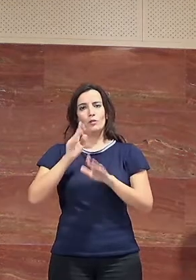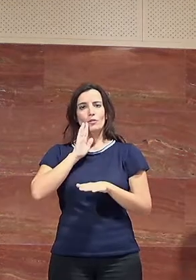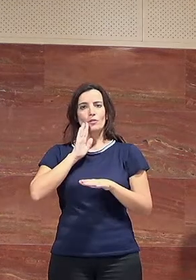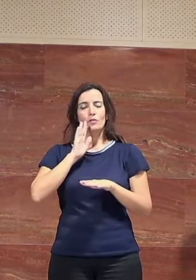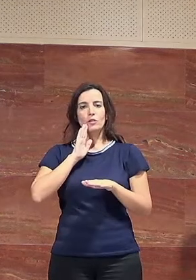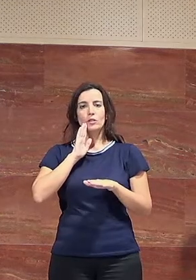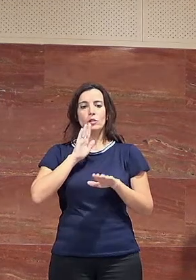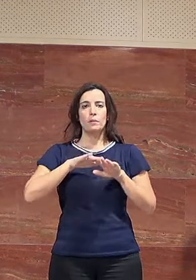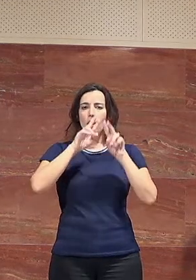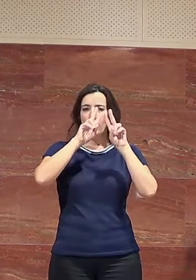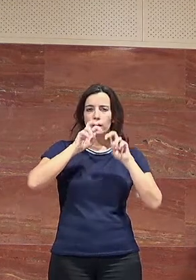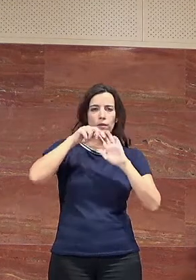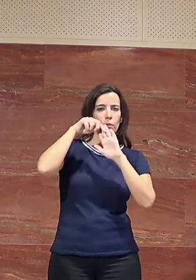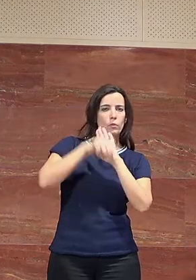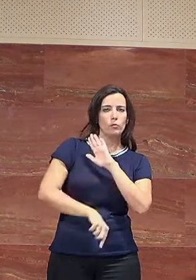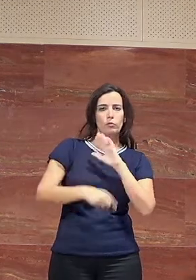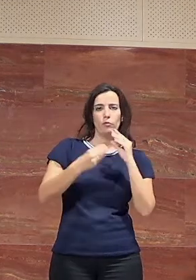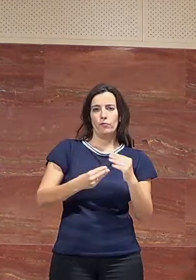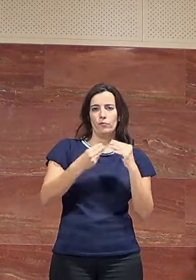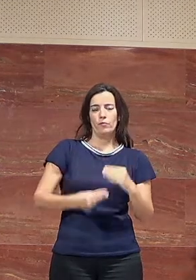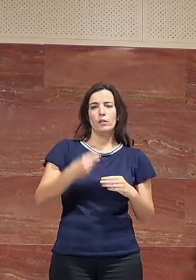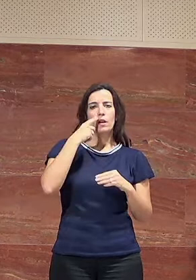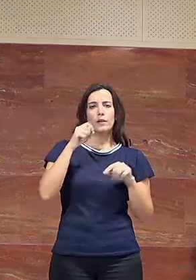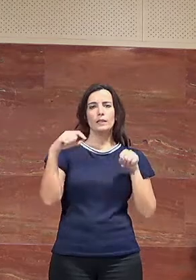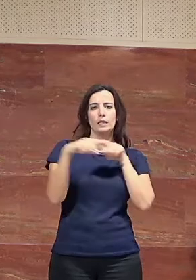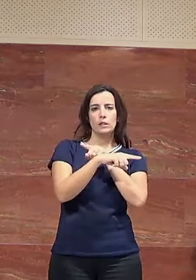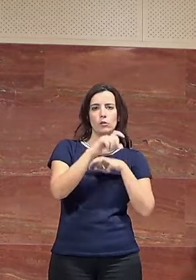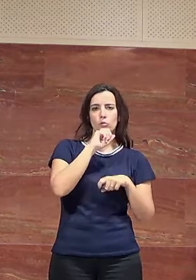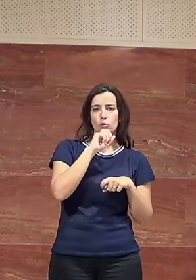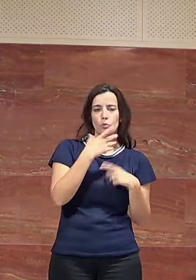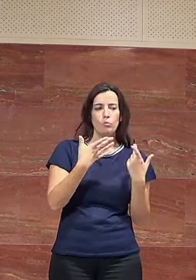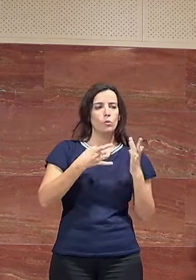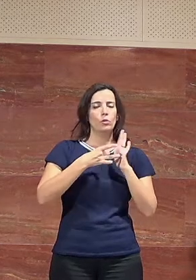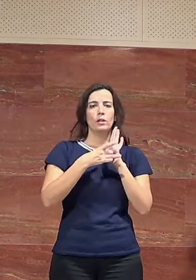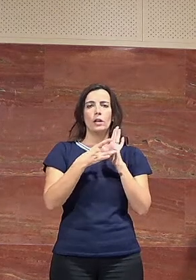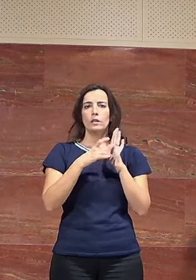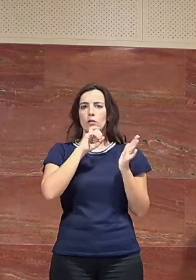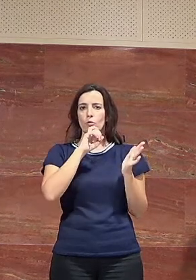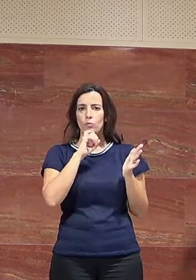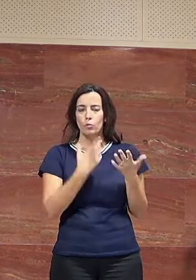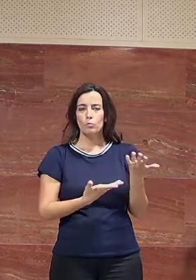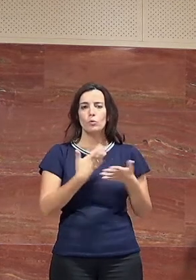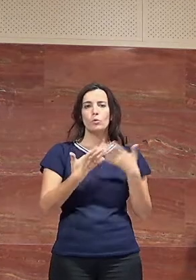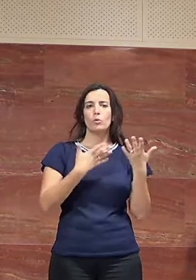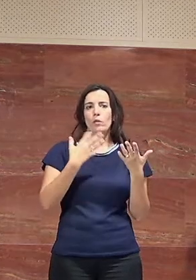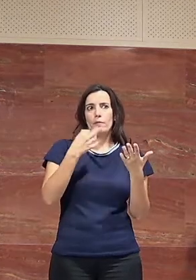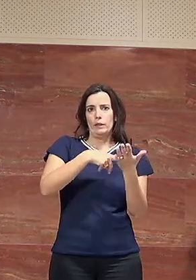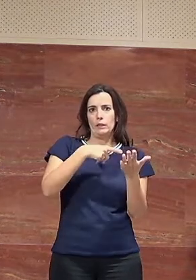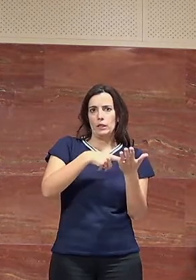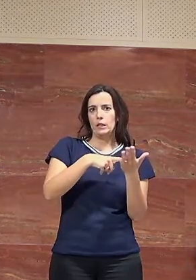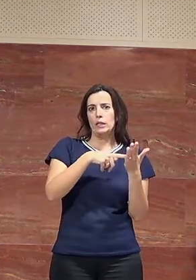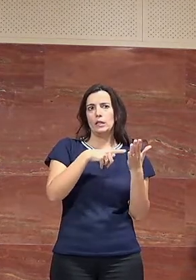de analizar profundamente pues, cómo eran las intersecciones, cómo era la calidad, qué calidad mínima teníamos que exigirle a esos